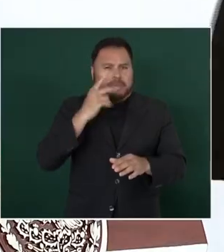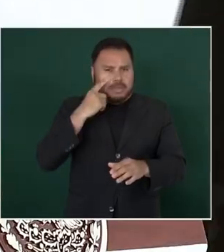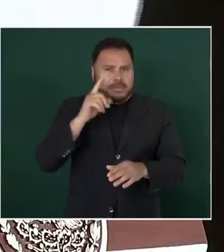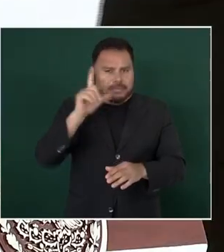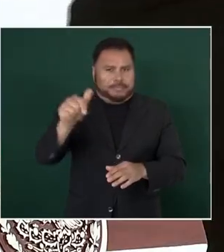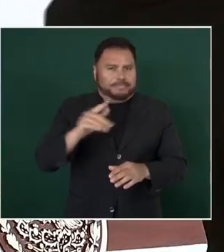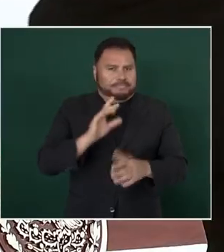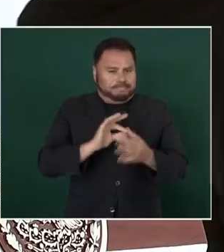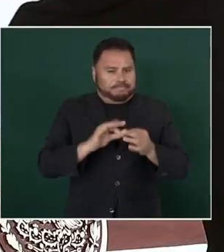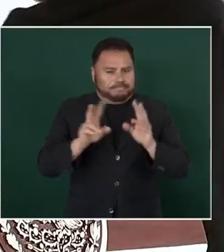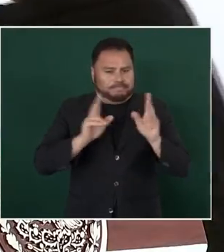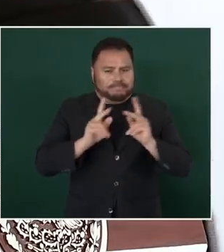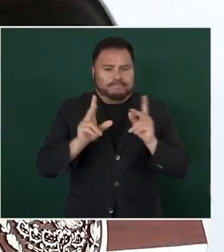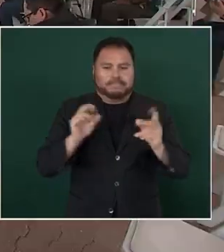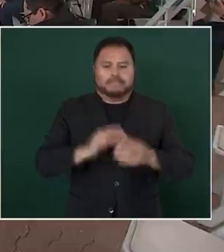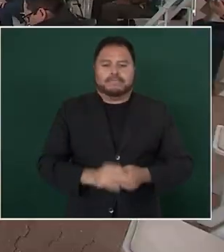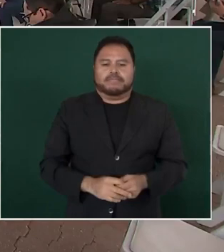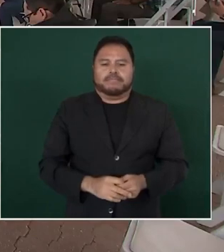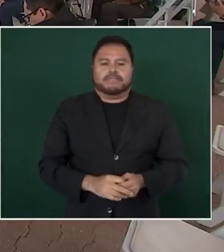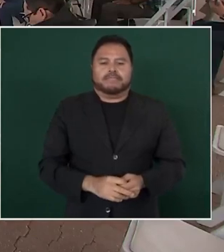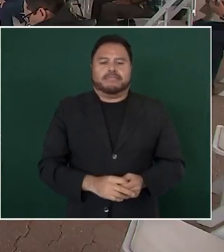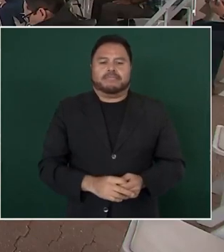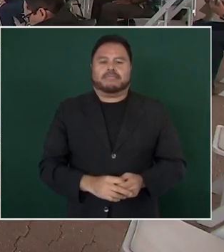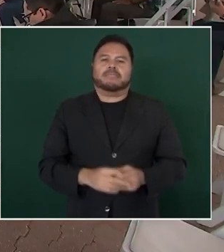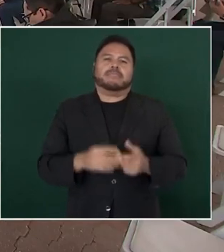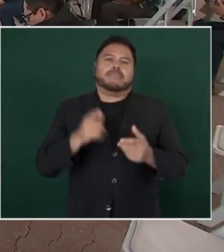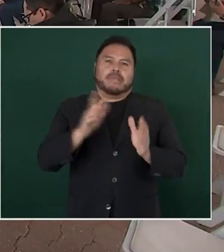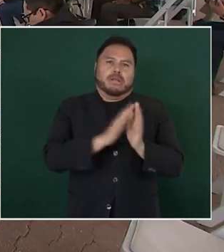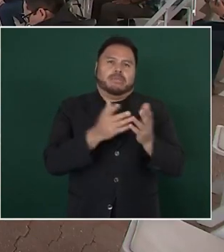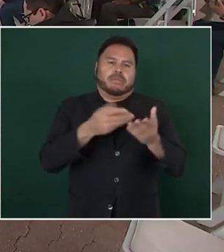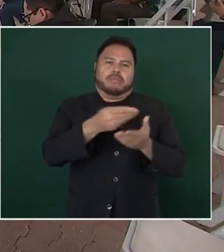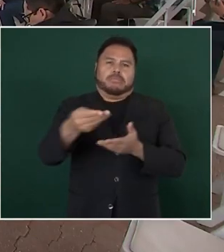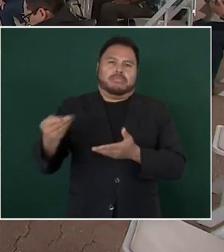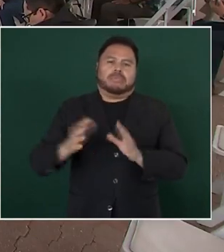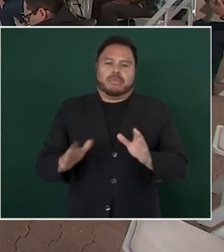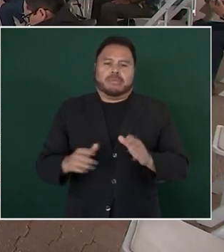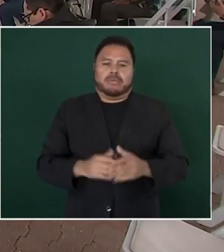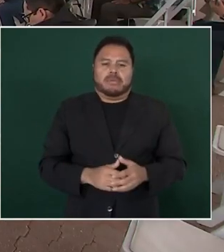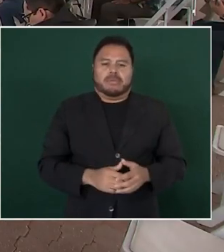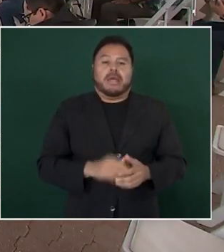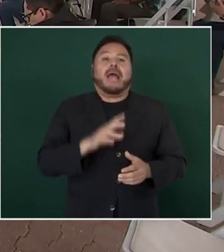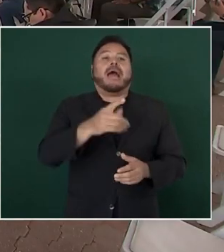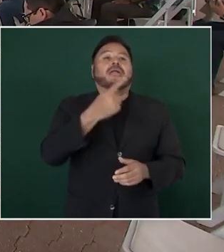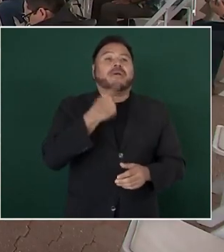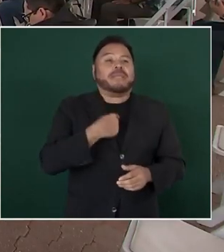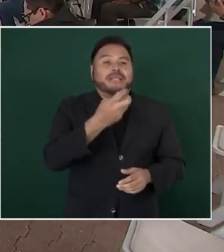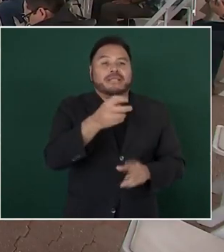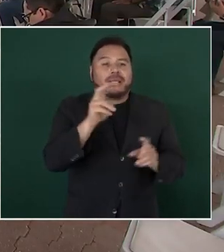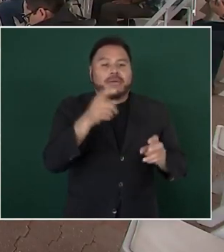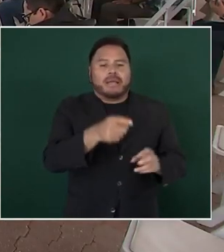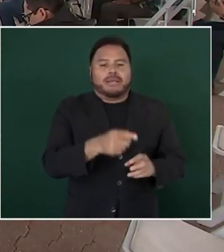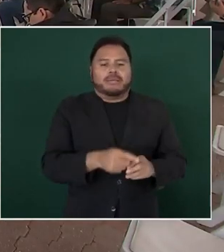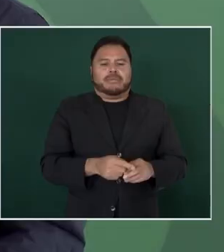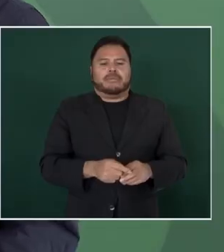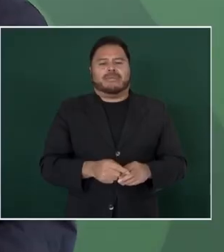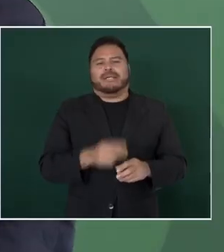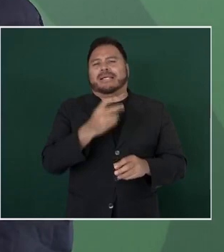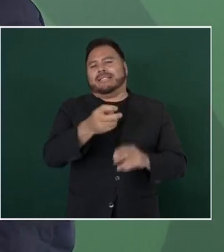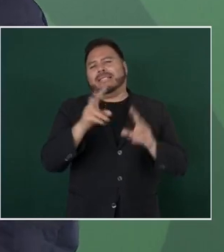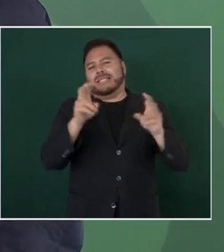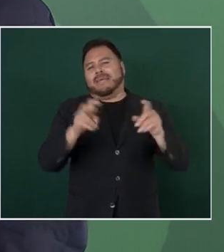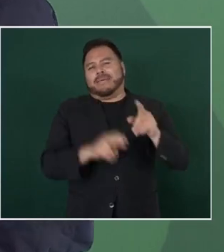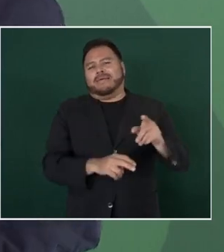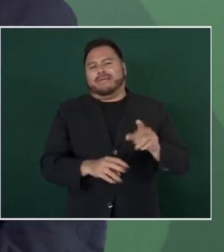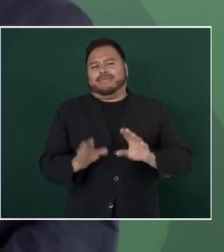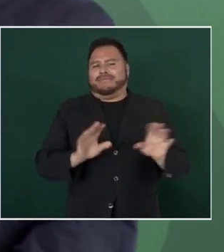lo vamos a tratar. Los libros ya se están distribuyendo. Ah, lo que me dices. No, ese tema